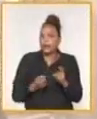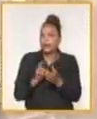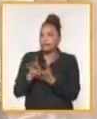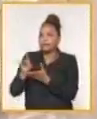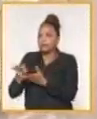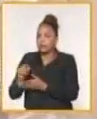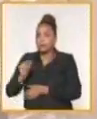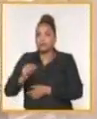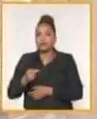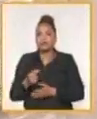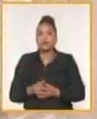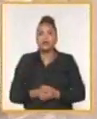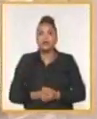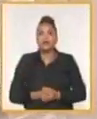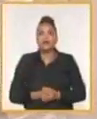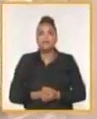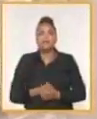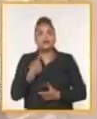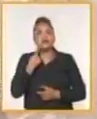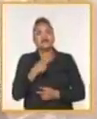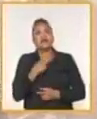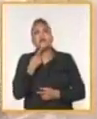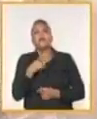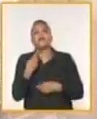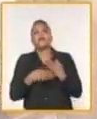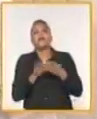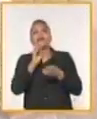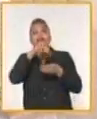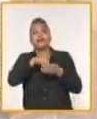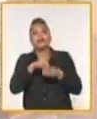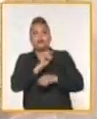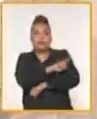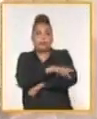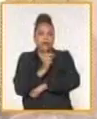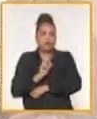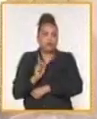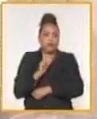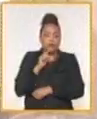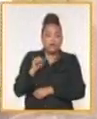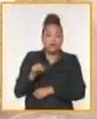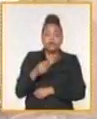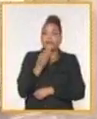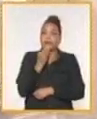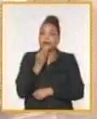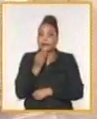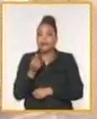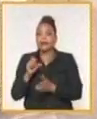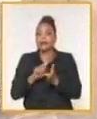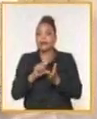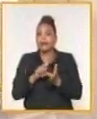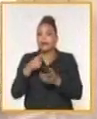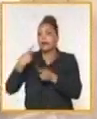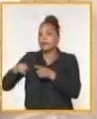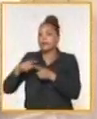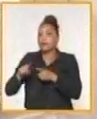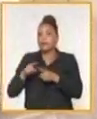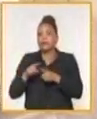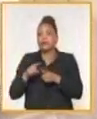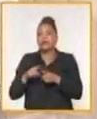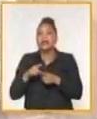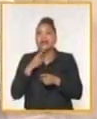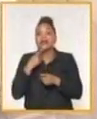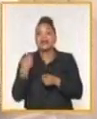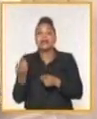ya está bueno del mito de que es un problema existencial. No, no. El problema existencial es para Irán, para los del Golfo, para Líbano, que desde que Israel